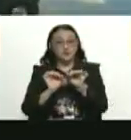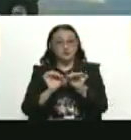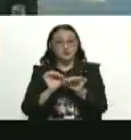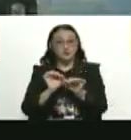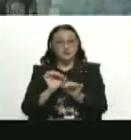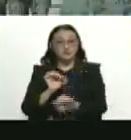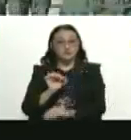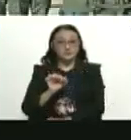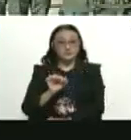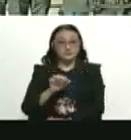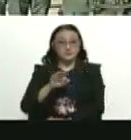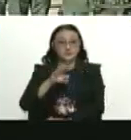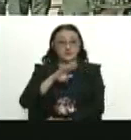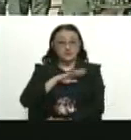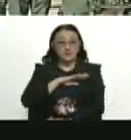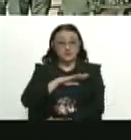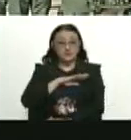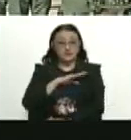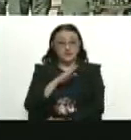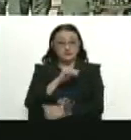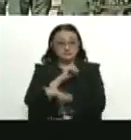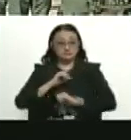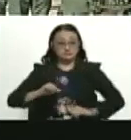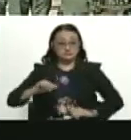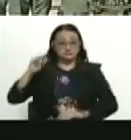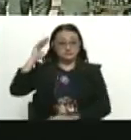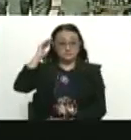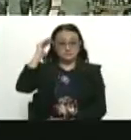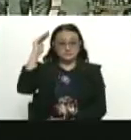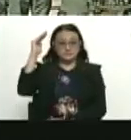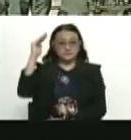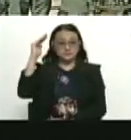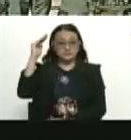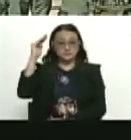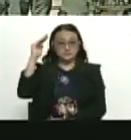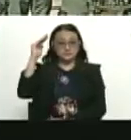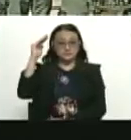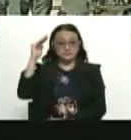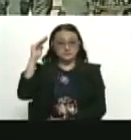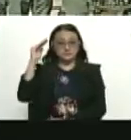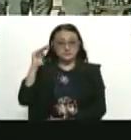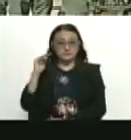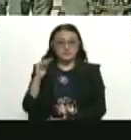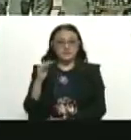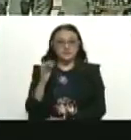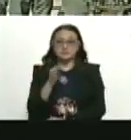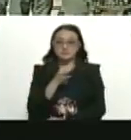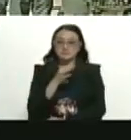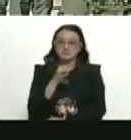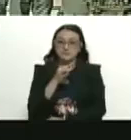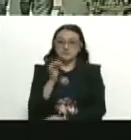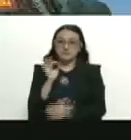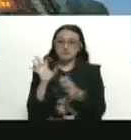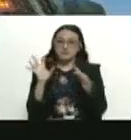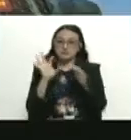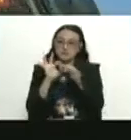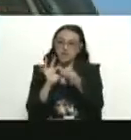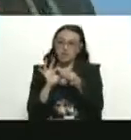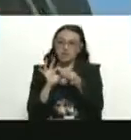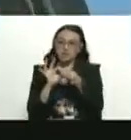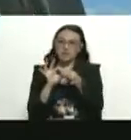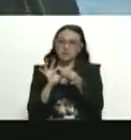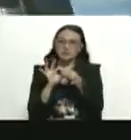gloriosa, invicta y digna Fuerza Armada Nacional Bolivariana, en perfecta consonancia con